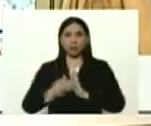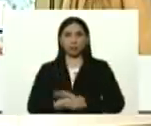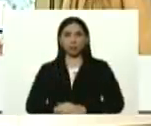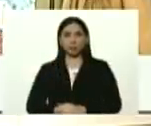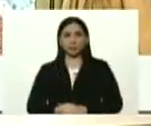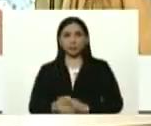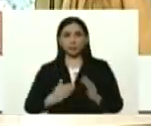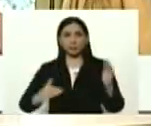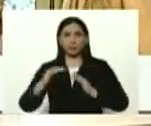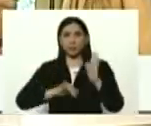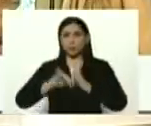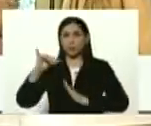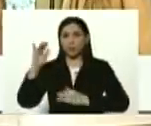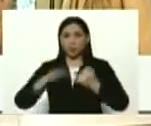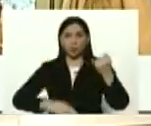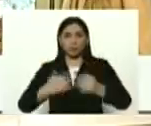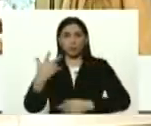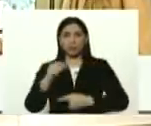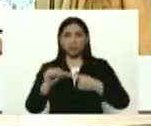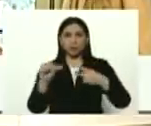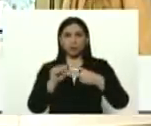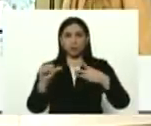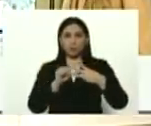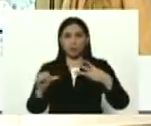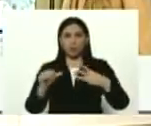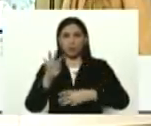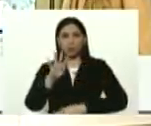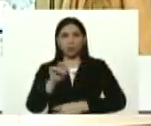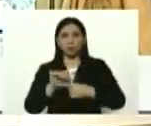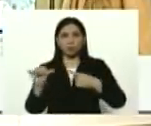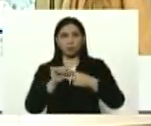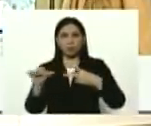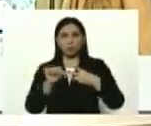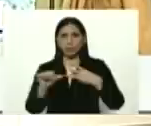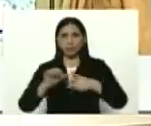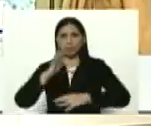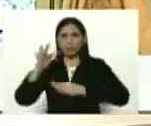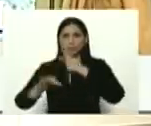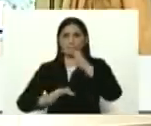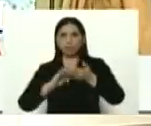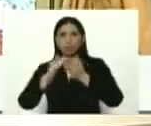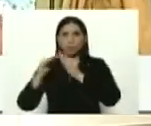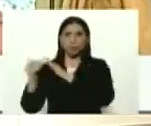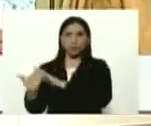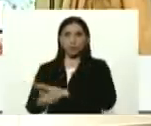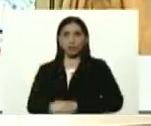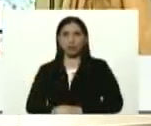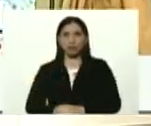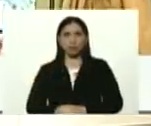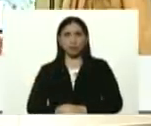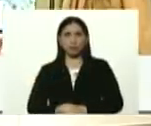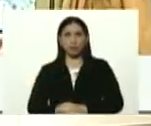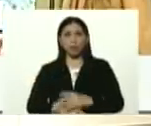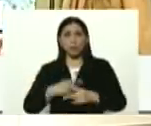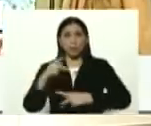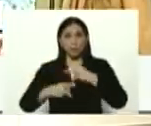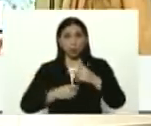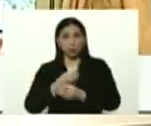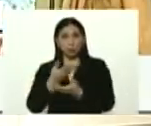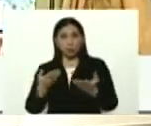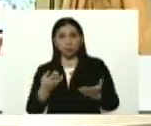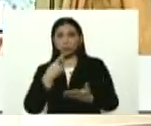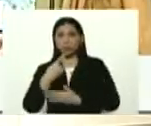Ha aumentado en las últimas tres semanas, cuatro semanas, la transmisión comunitaria. Producto de este que lo estoy